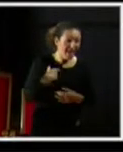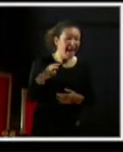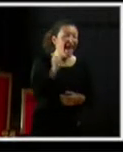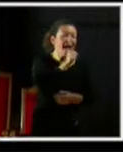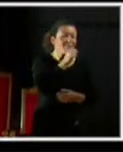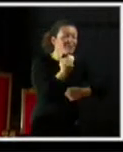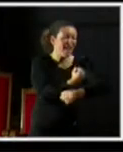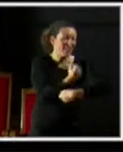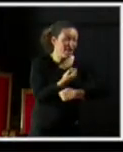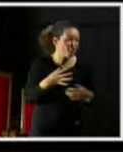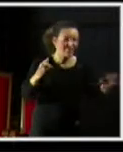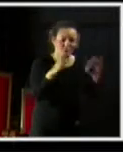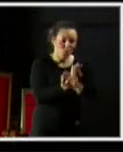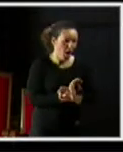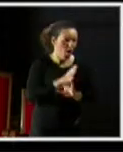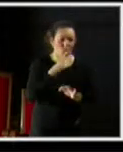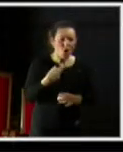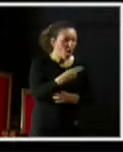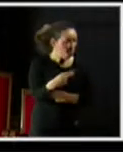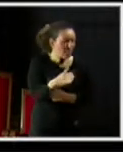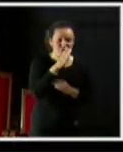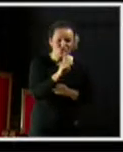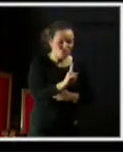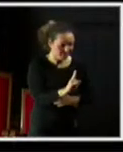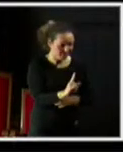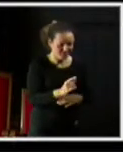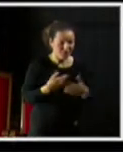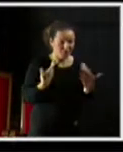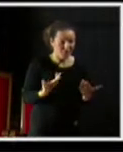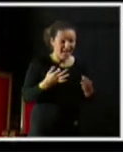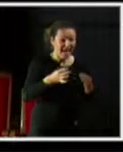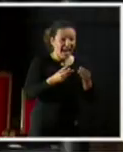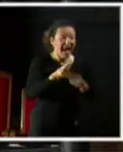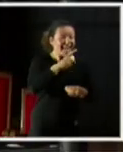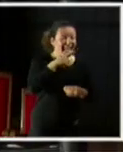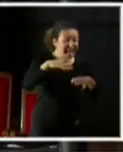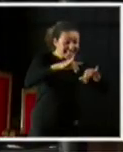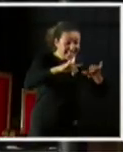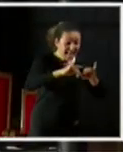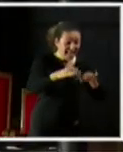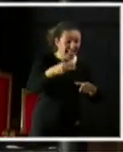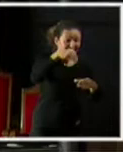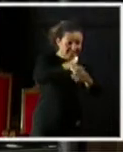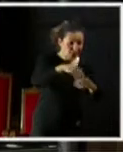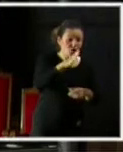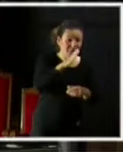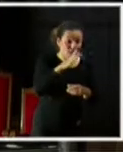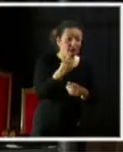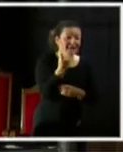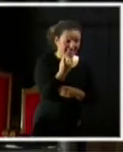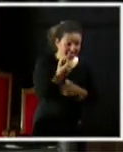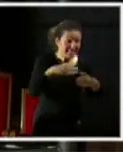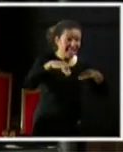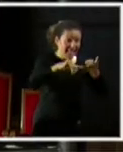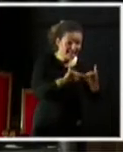escrito porque un poquito tienen que beber porque lo absoluto las sales que necesitan van en ese agua entonces tienen que adquirir esas sales en